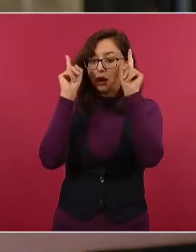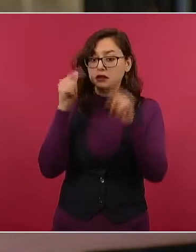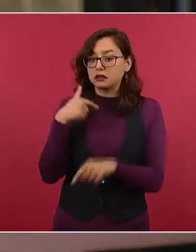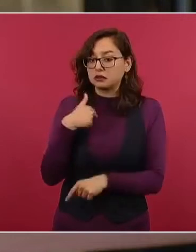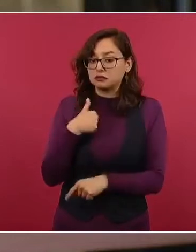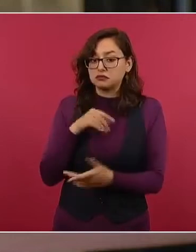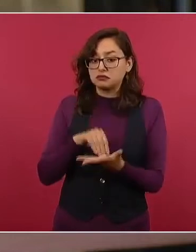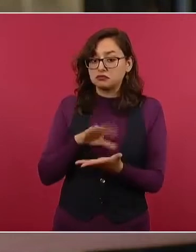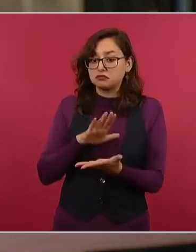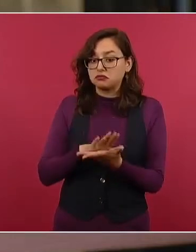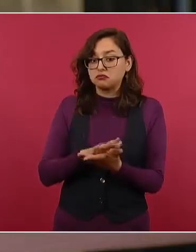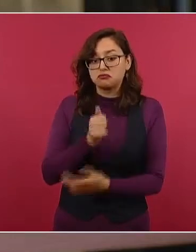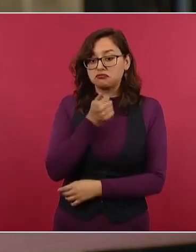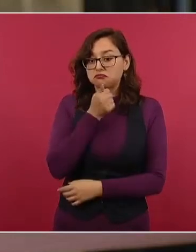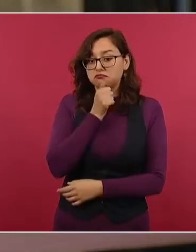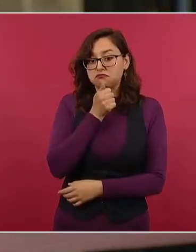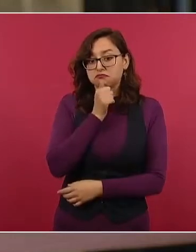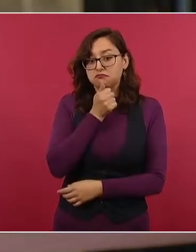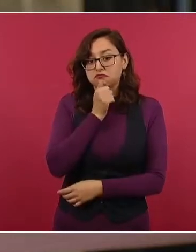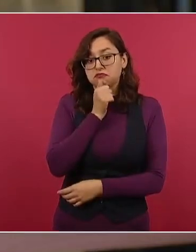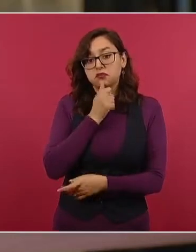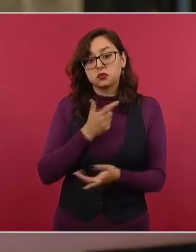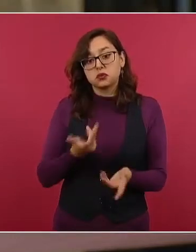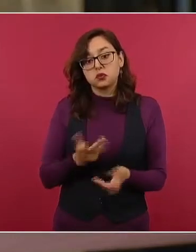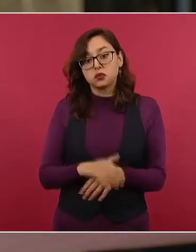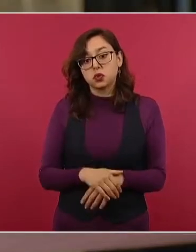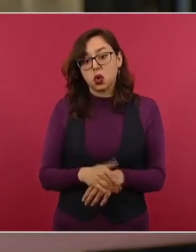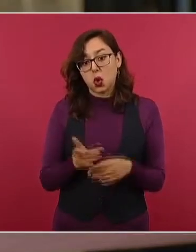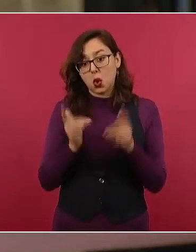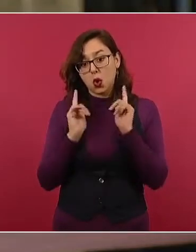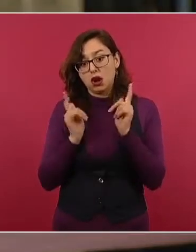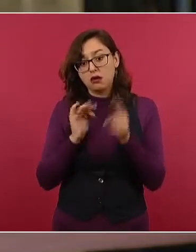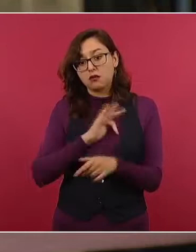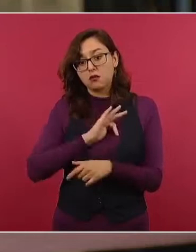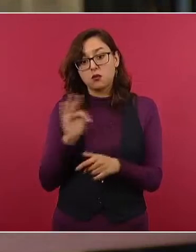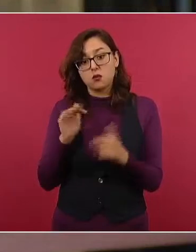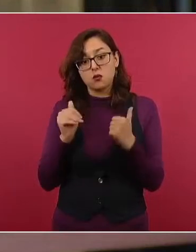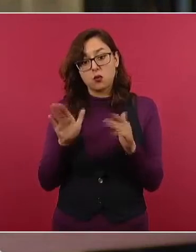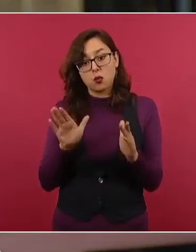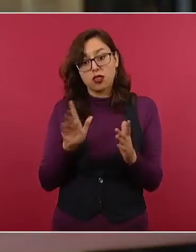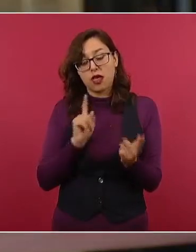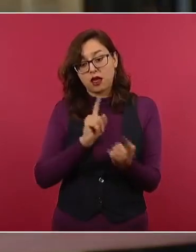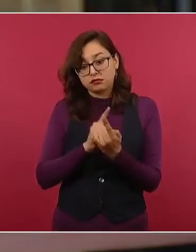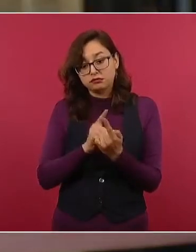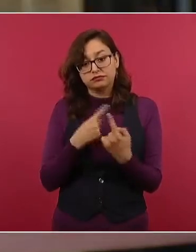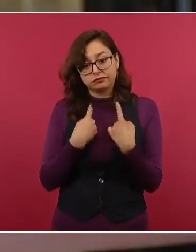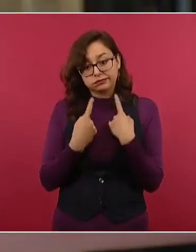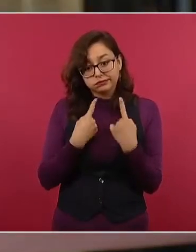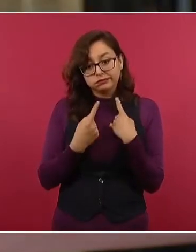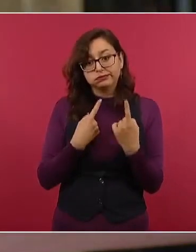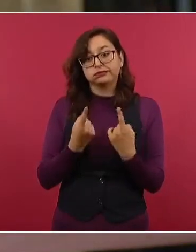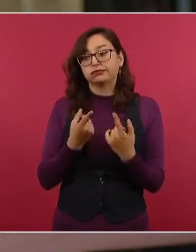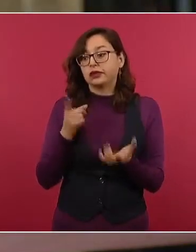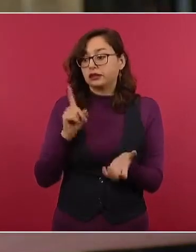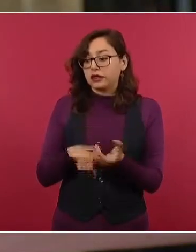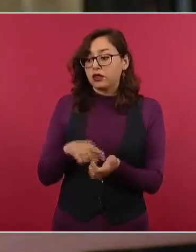hacer que nos reciba, porque hay cosas pendientes sobre todo en las escuelas náuticas que están todos los días, hay problemas